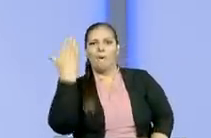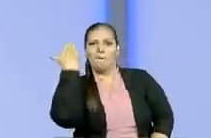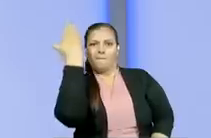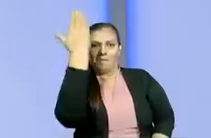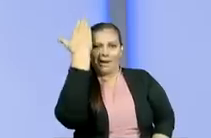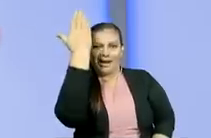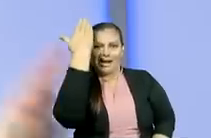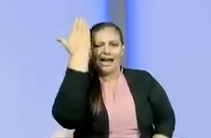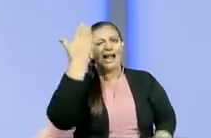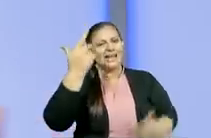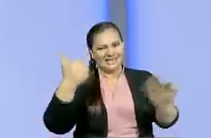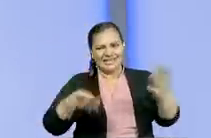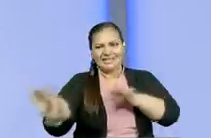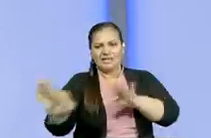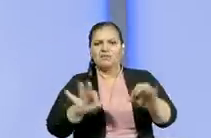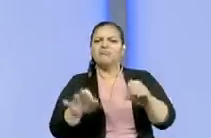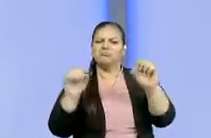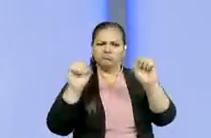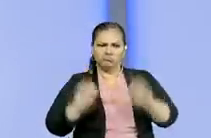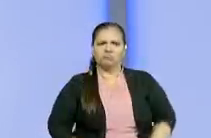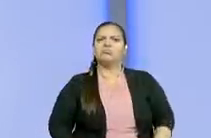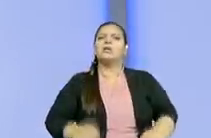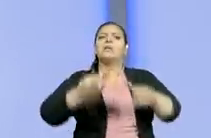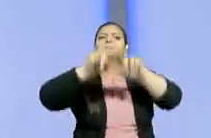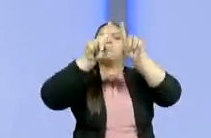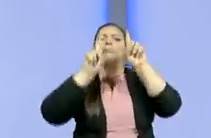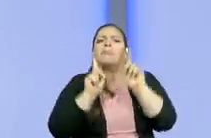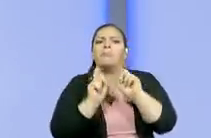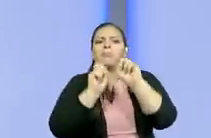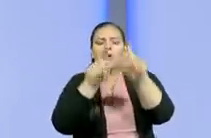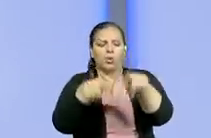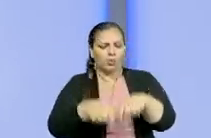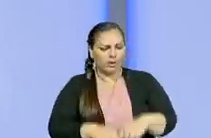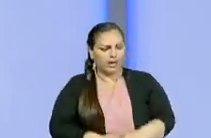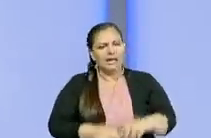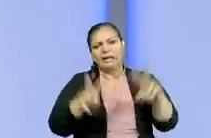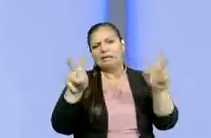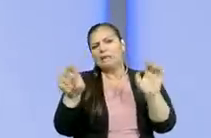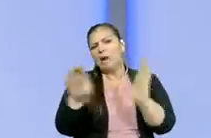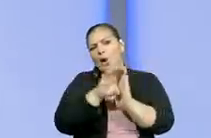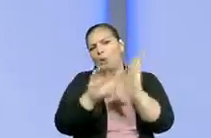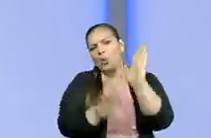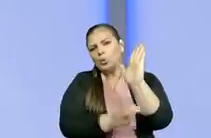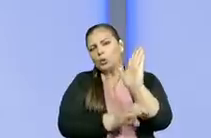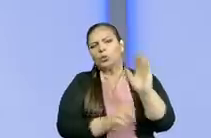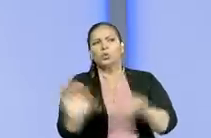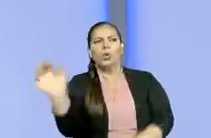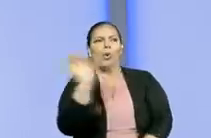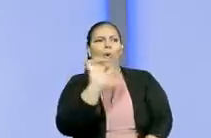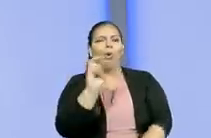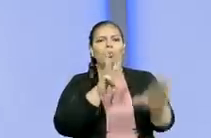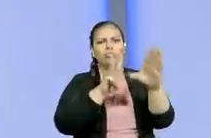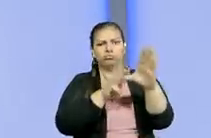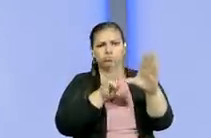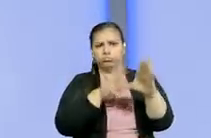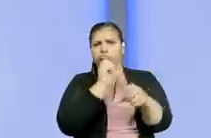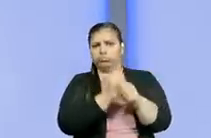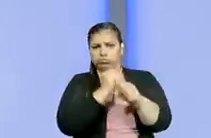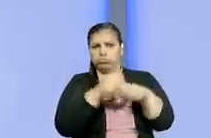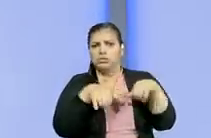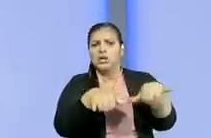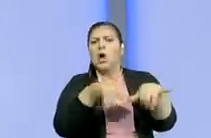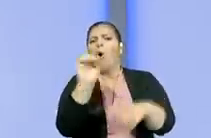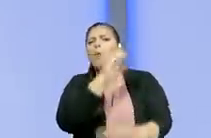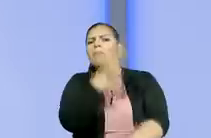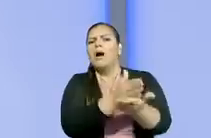gran sorpresa a nivel nacional, así que ese es el proceso. Y si a la par se hace una consulta sobre algunos temas constitucionales, sobre el accionar